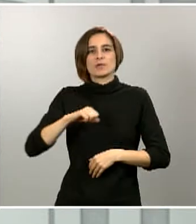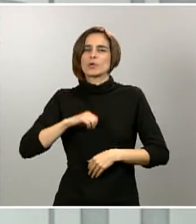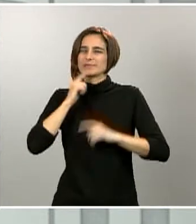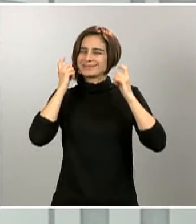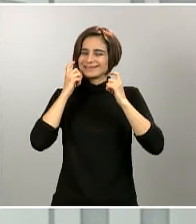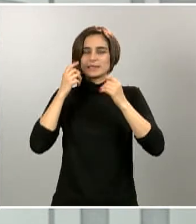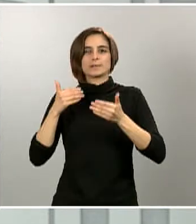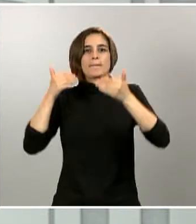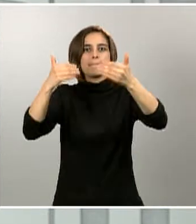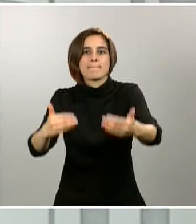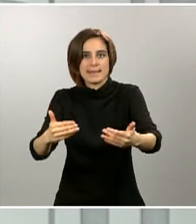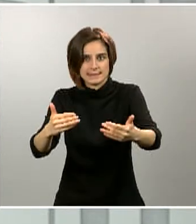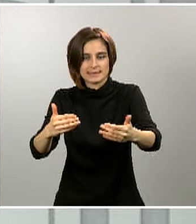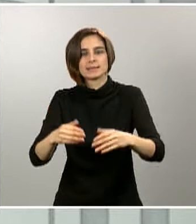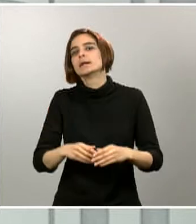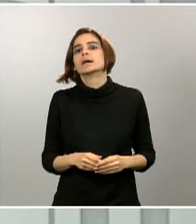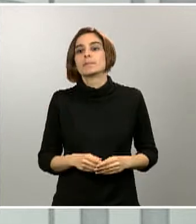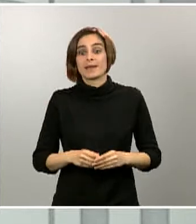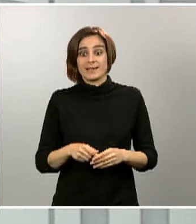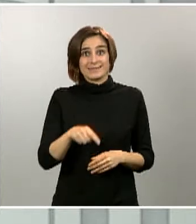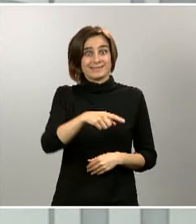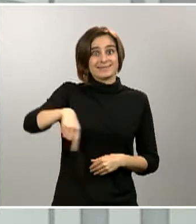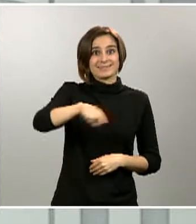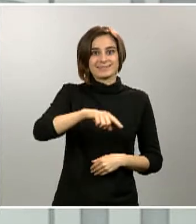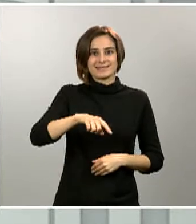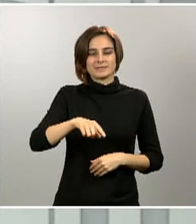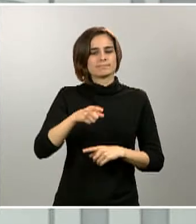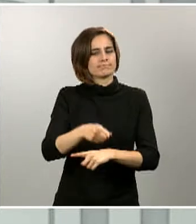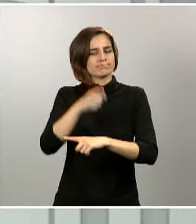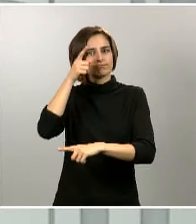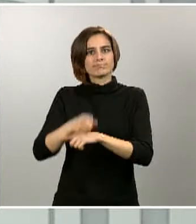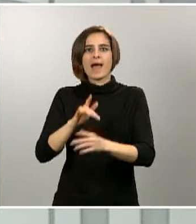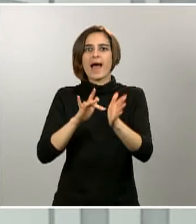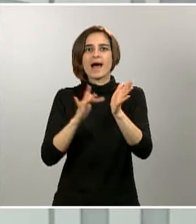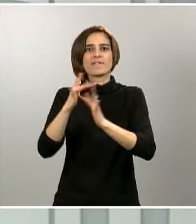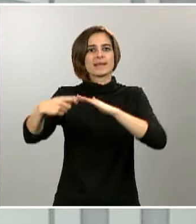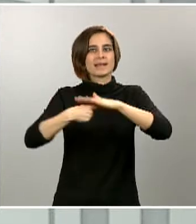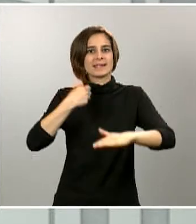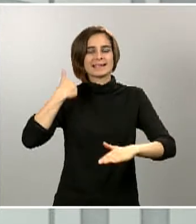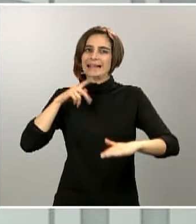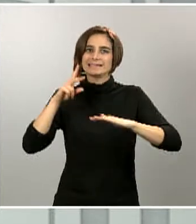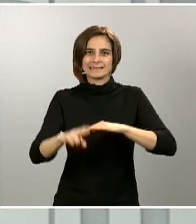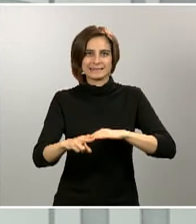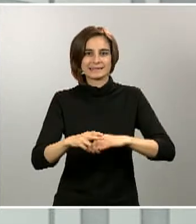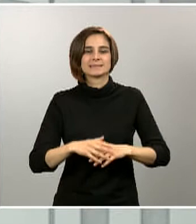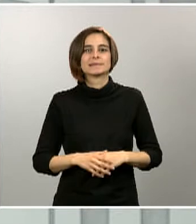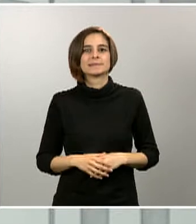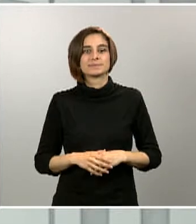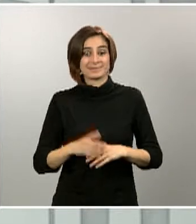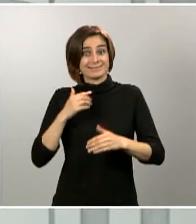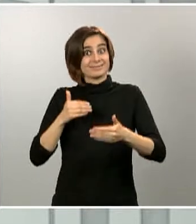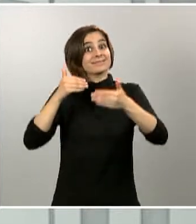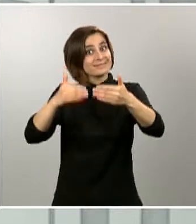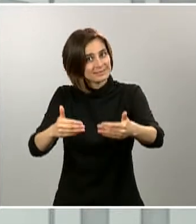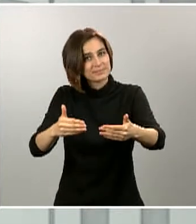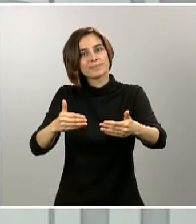que presentarla de forma obligada en el mes de abril. Esto tiene que facilitar el que, sobre todo, aquellas